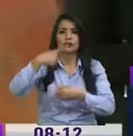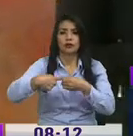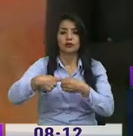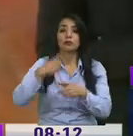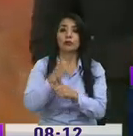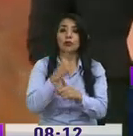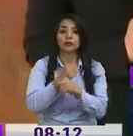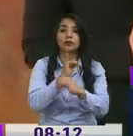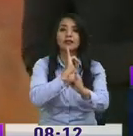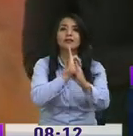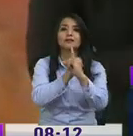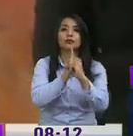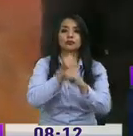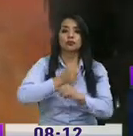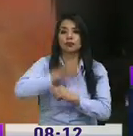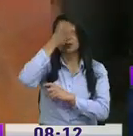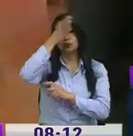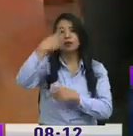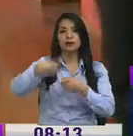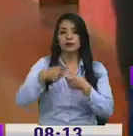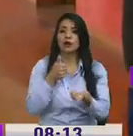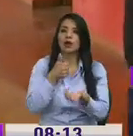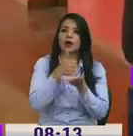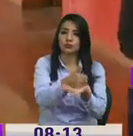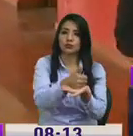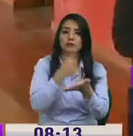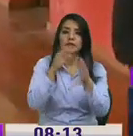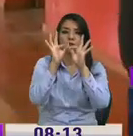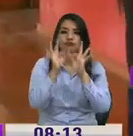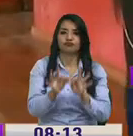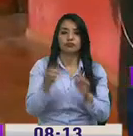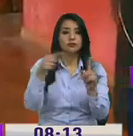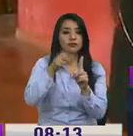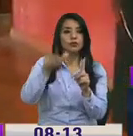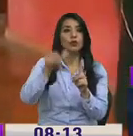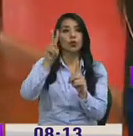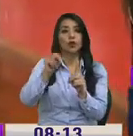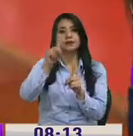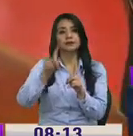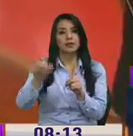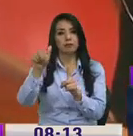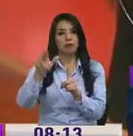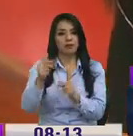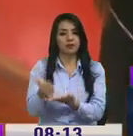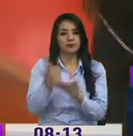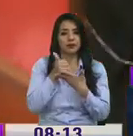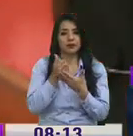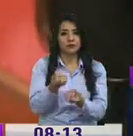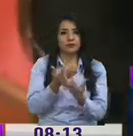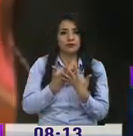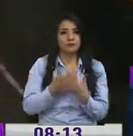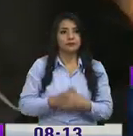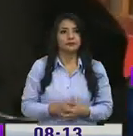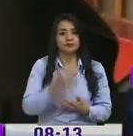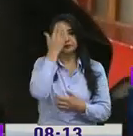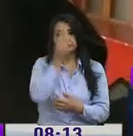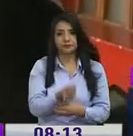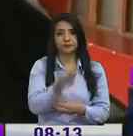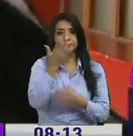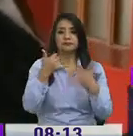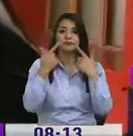con la refacción. Por eso vamos a hablar con el secretario de Seguridad, Juan Zapata, para que nos amplíe la información. Buen día. Sí, buenos días. Como usted ve, seguimos